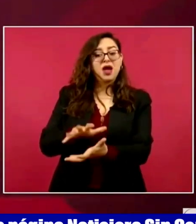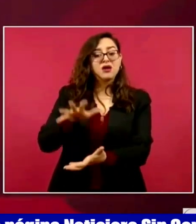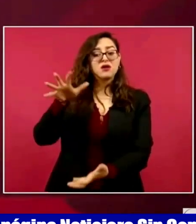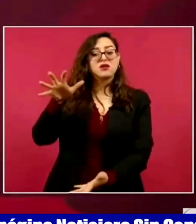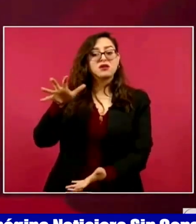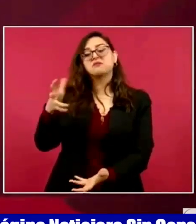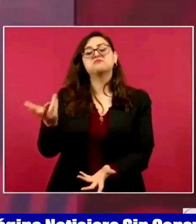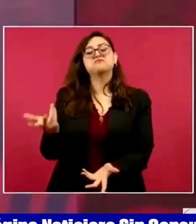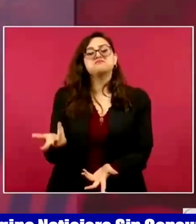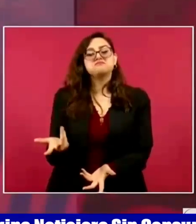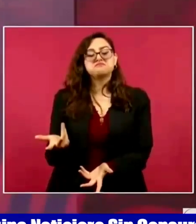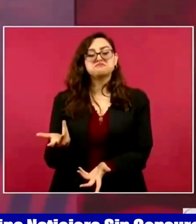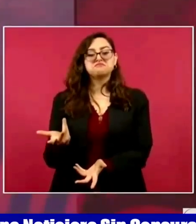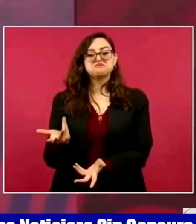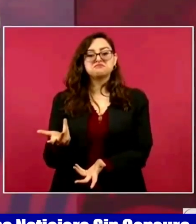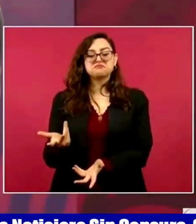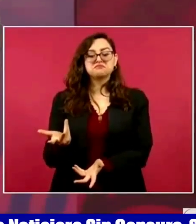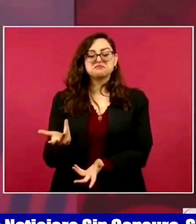es que